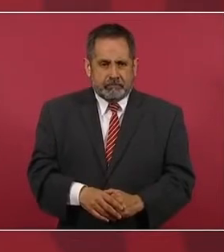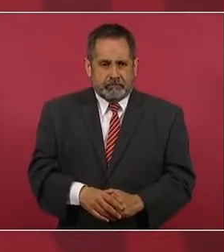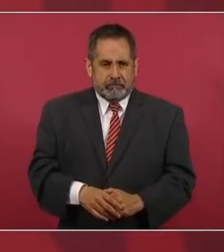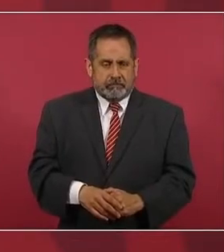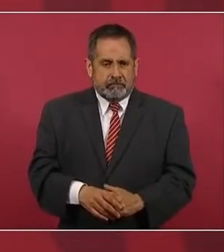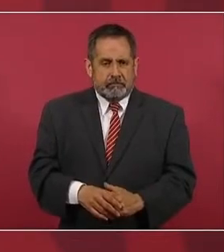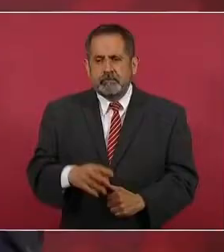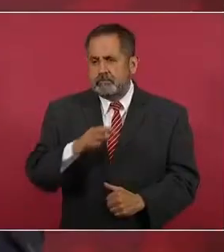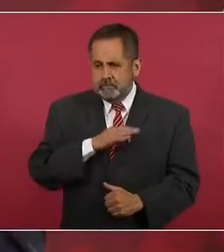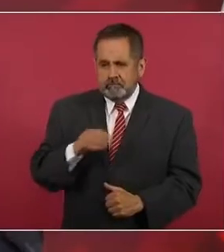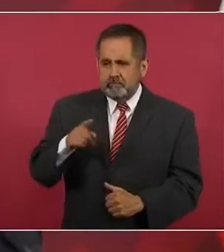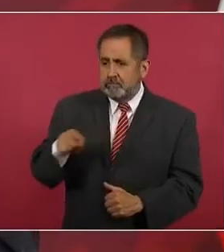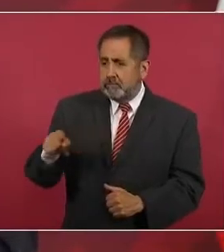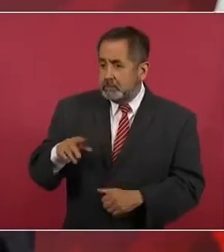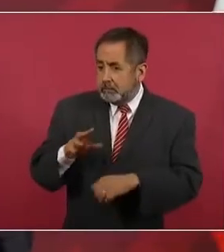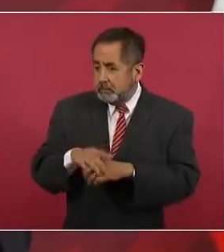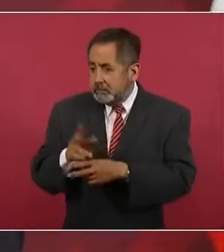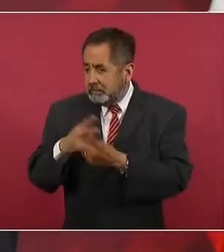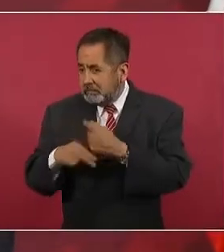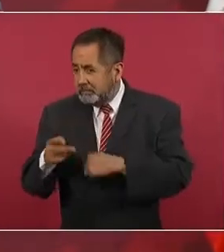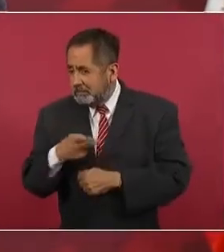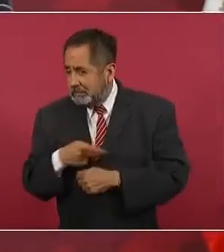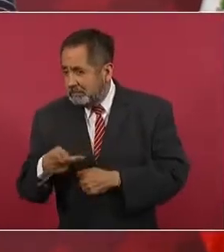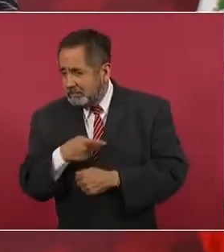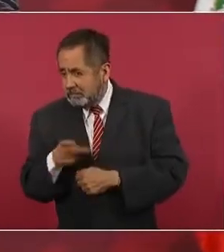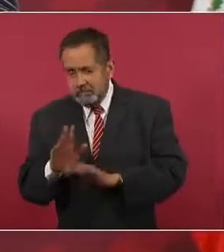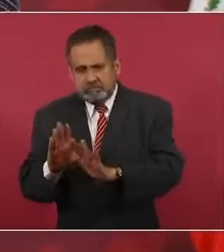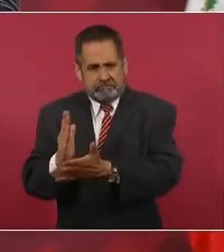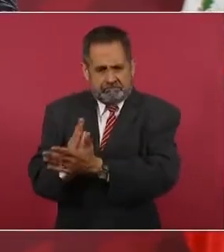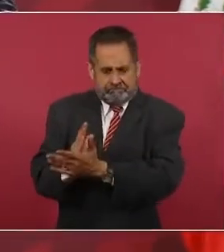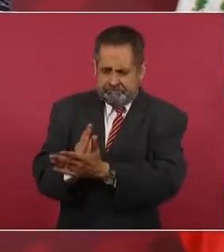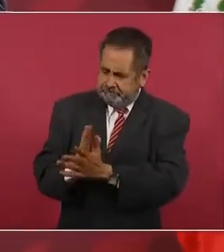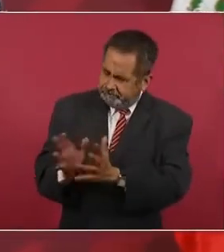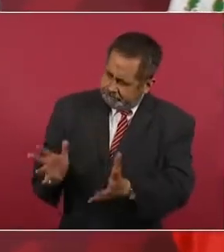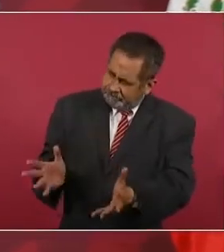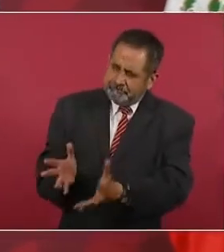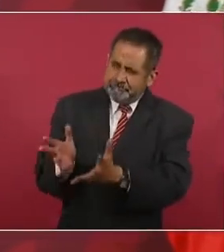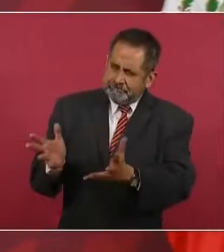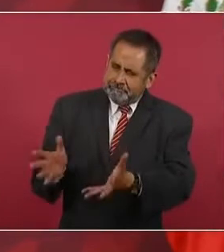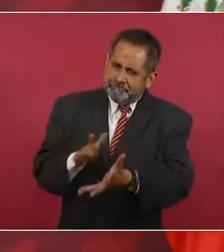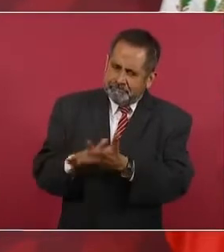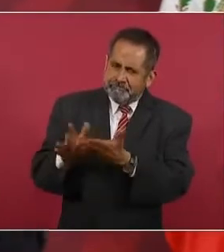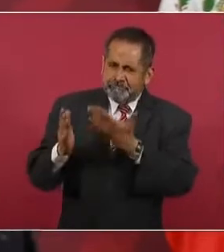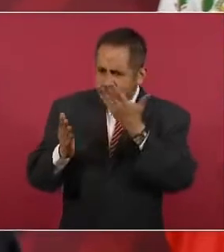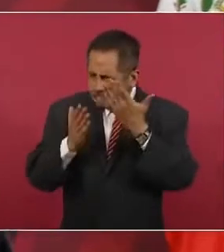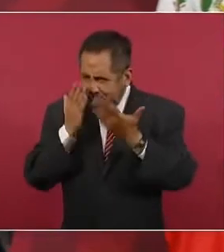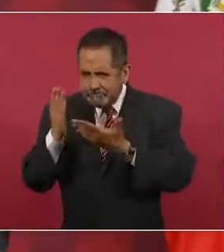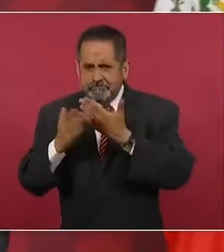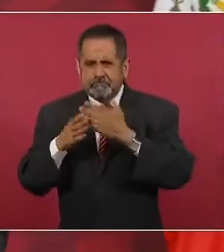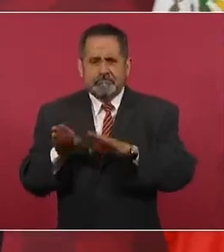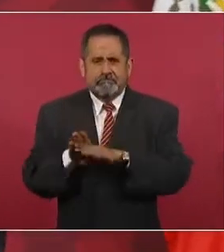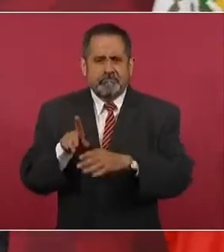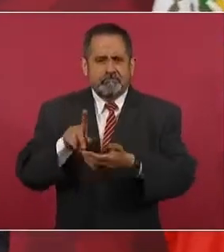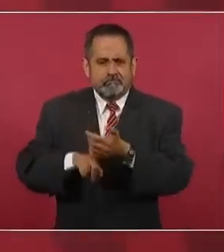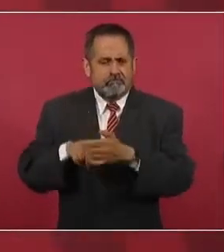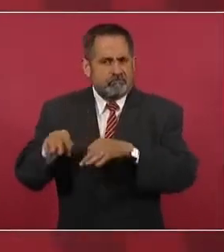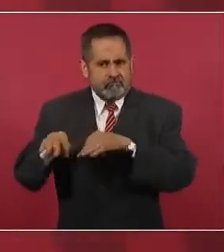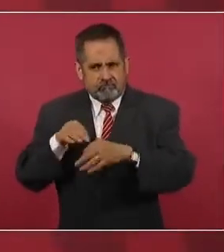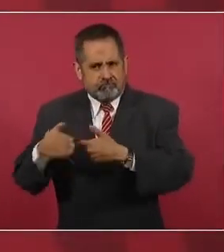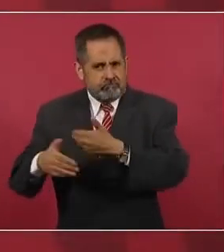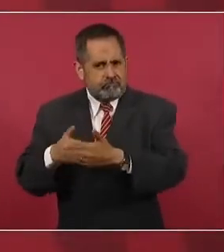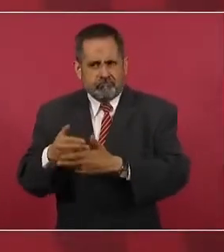frenar el empobrecimiento de la gente, ir con el estudio, con el